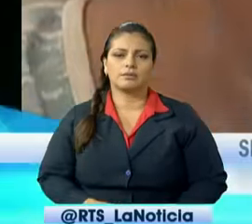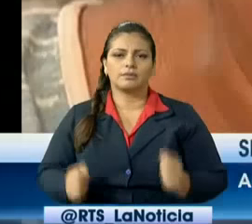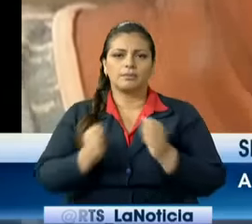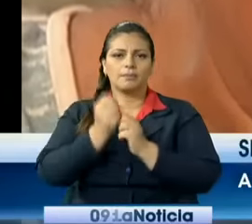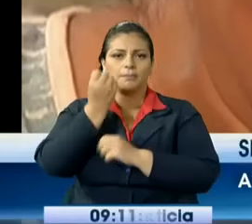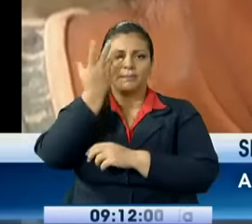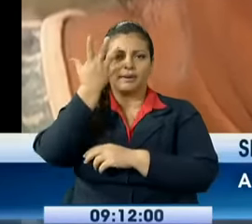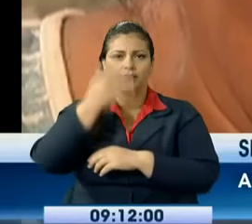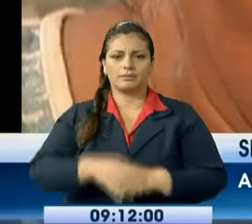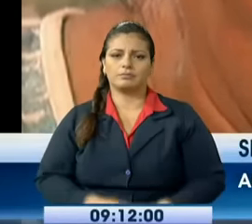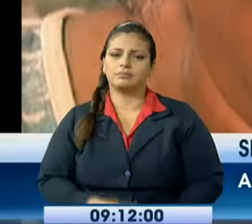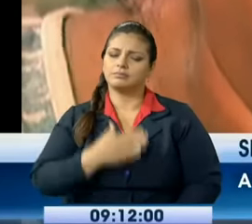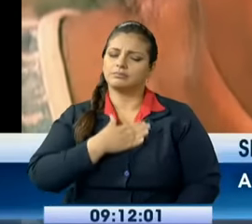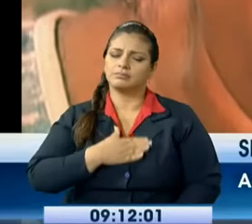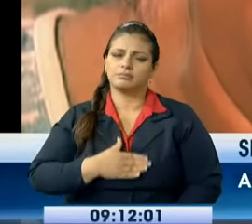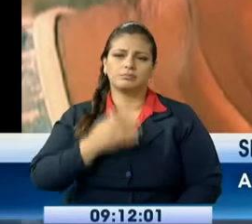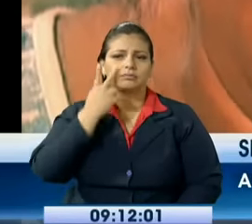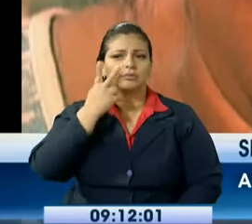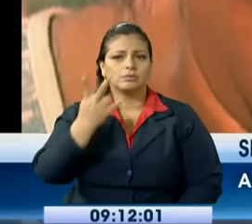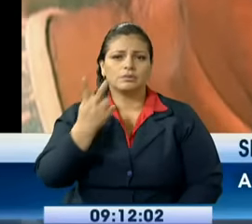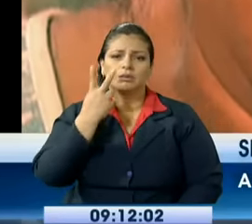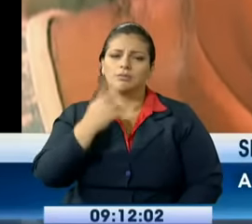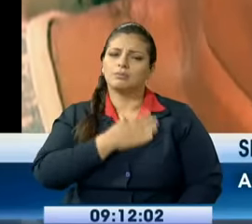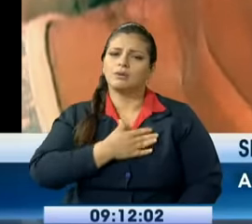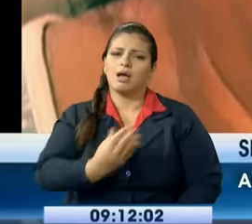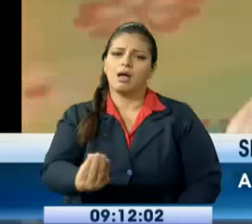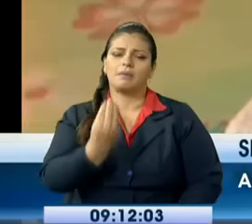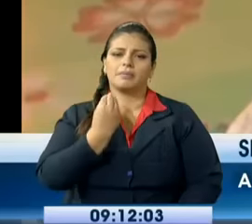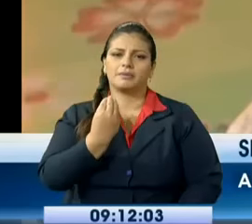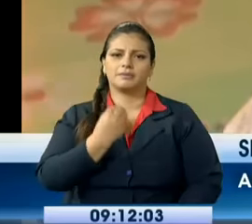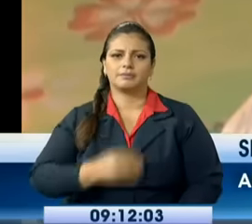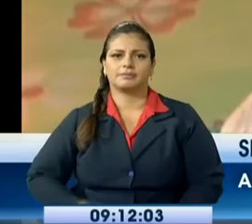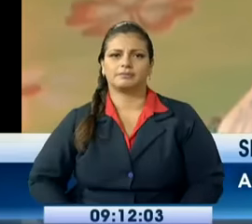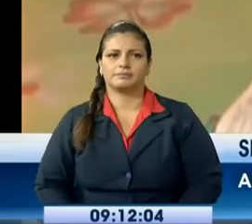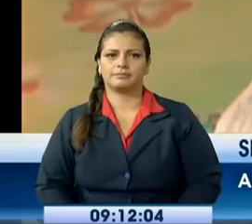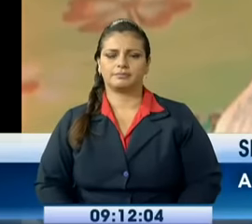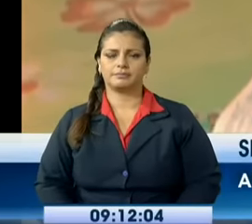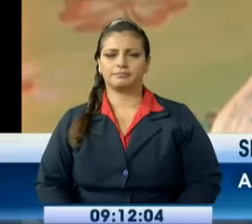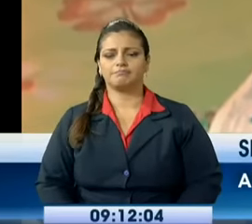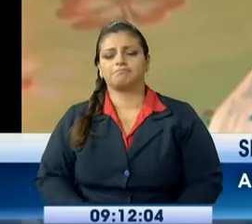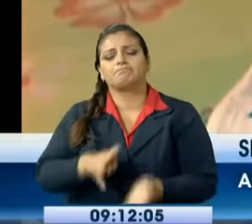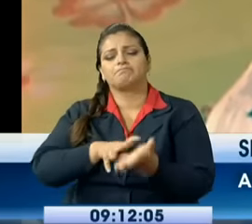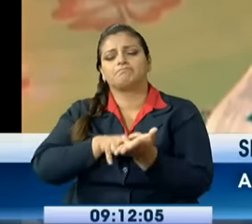Si alguien sabe del paradero de mi hijo, que por favor se comunique.